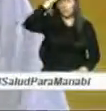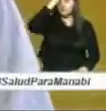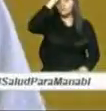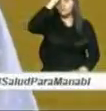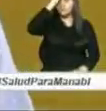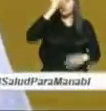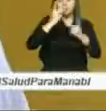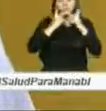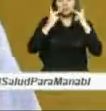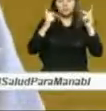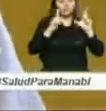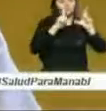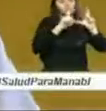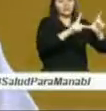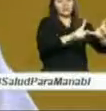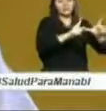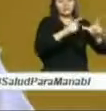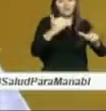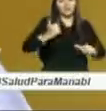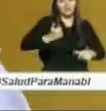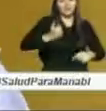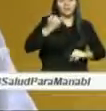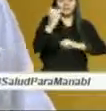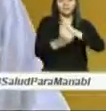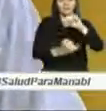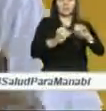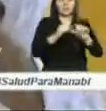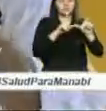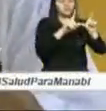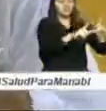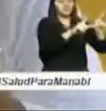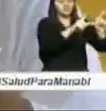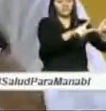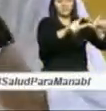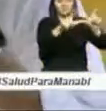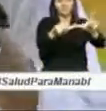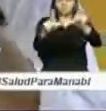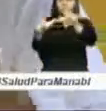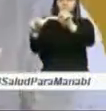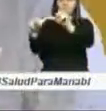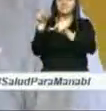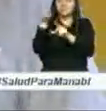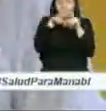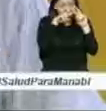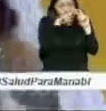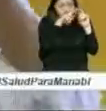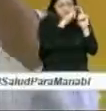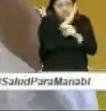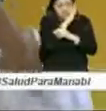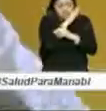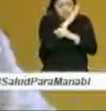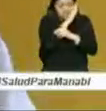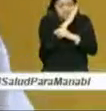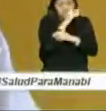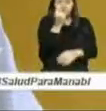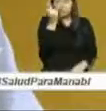públicos certificados por la Canadá International Accreditation. Es la agencia de acreditación más exigente del mundo. Pero no tenemos